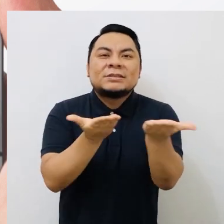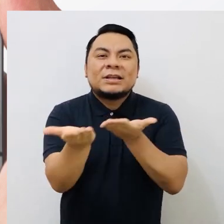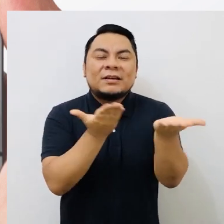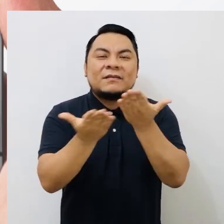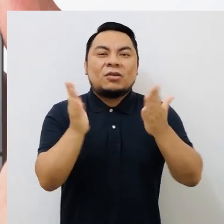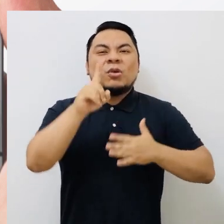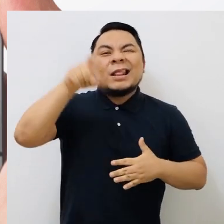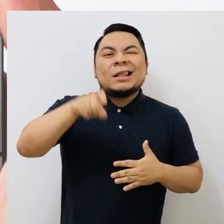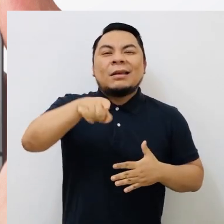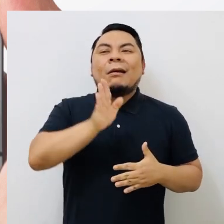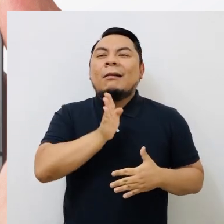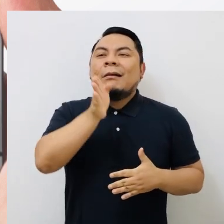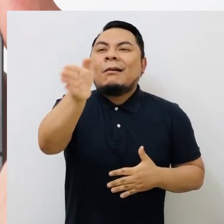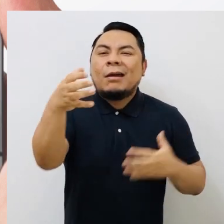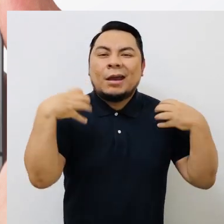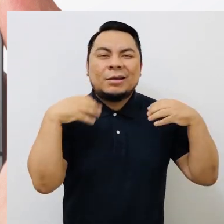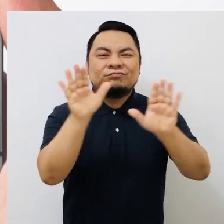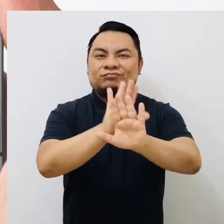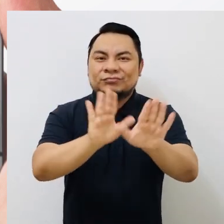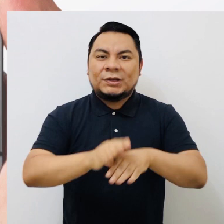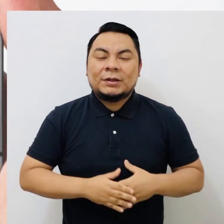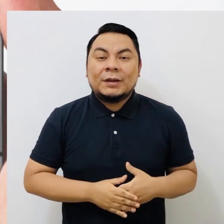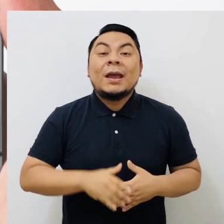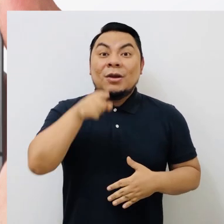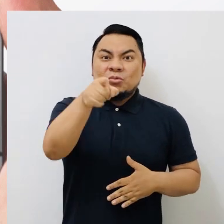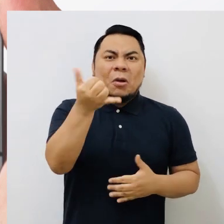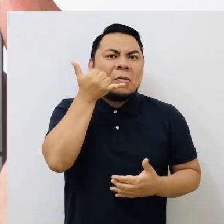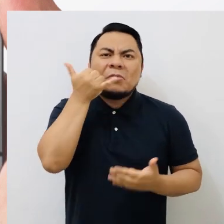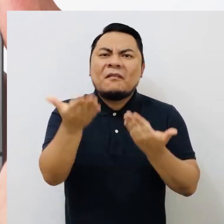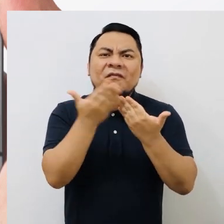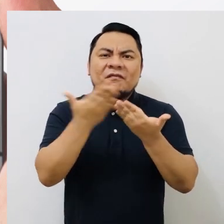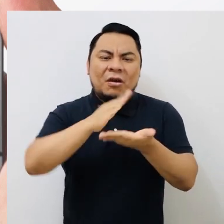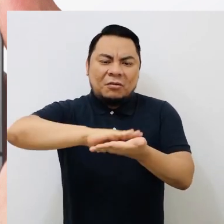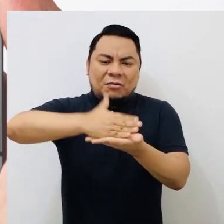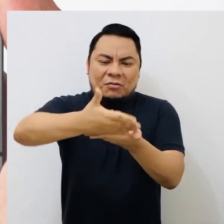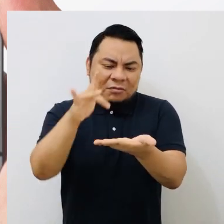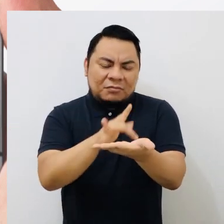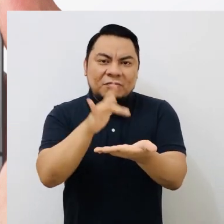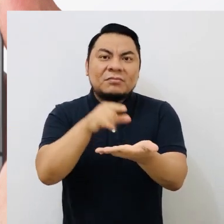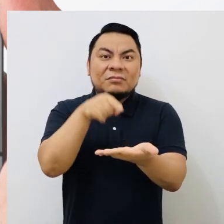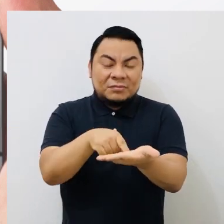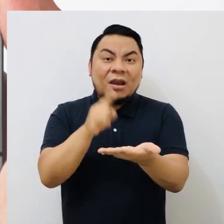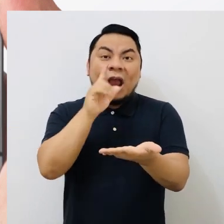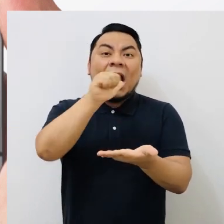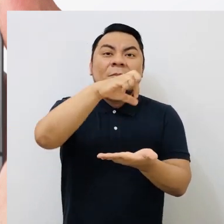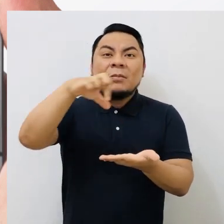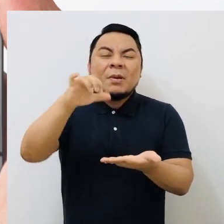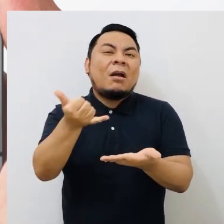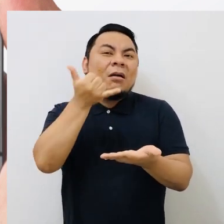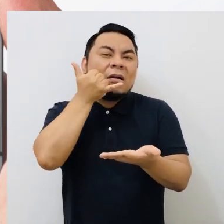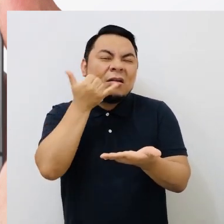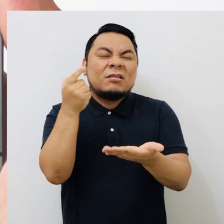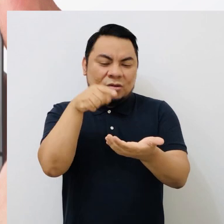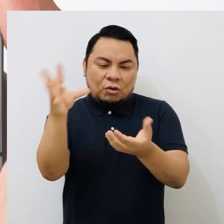la necesidad de acudir a nuestras sedes. Desde tu celular o tablet, ingresa a App Store o Play Store.